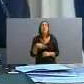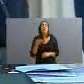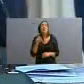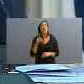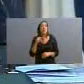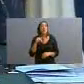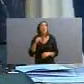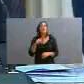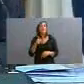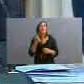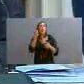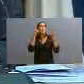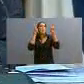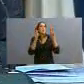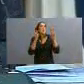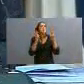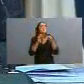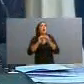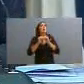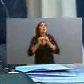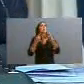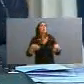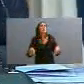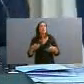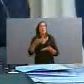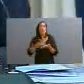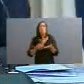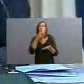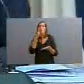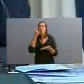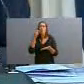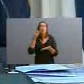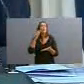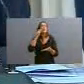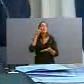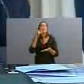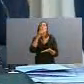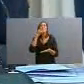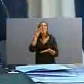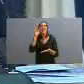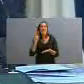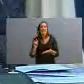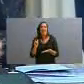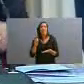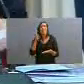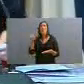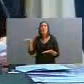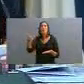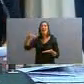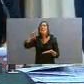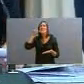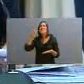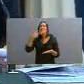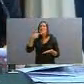cuando se trata en un caso en las Cortes, que es el caso Gutiérrez Oscar Eduardo contra ANSES, el